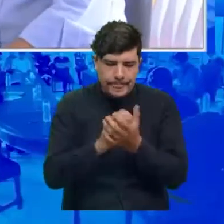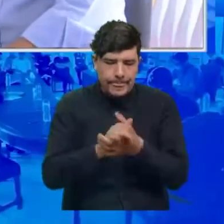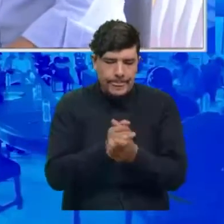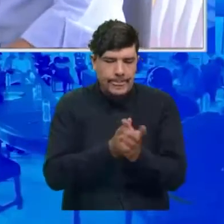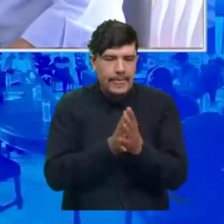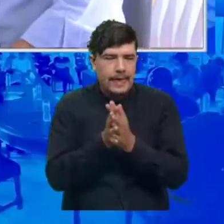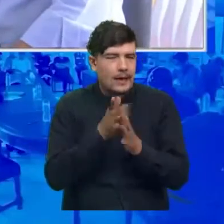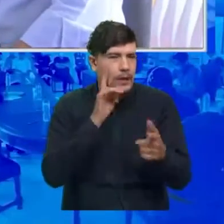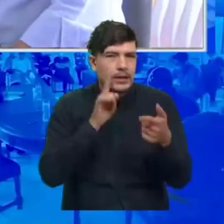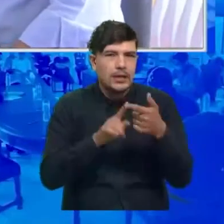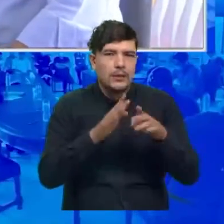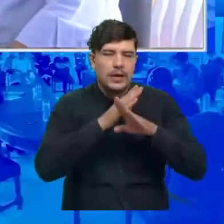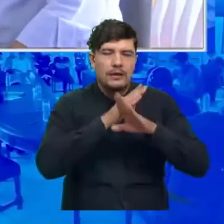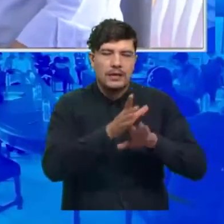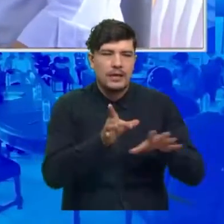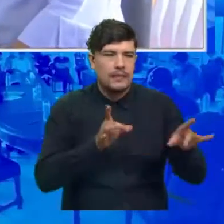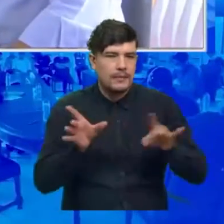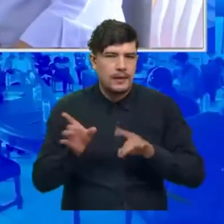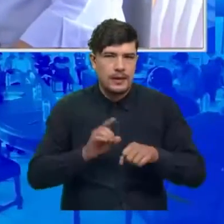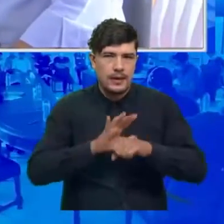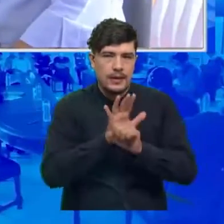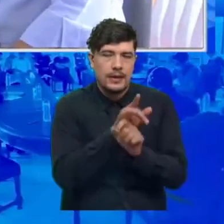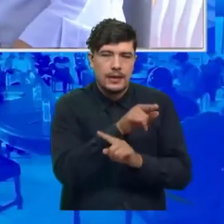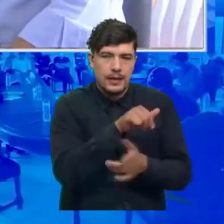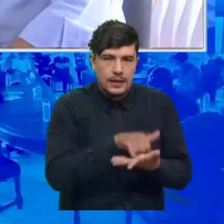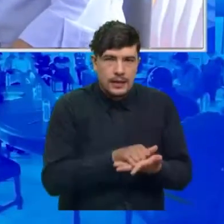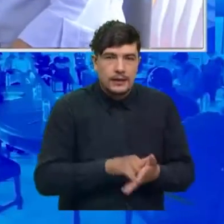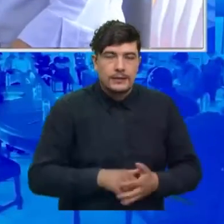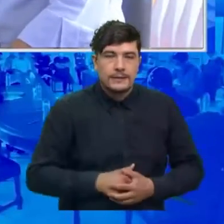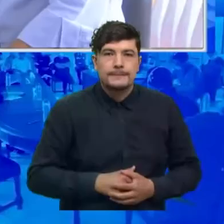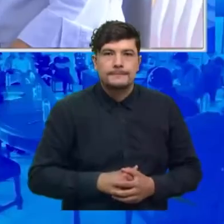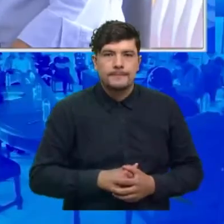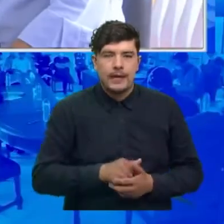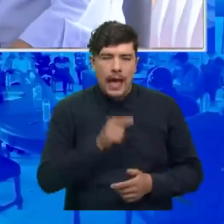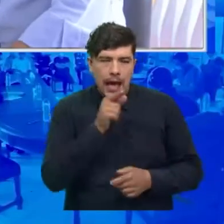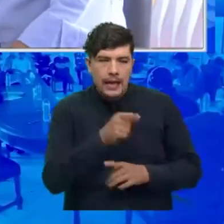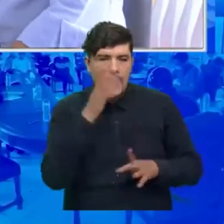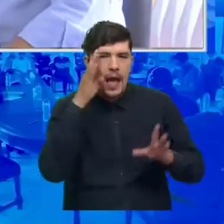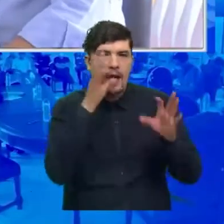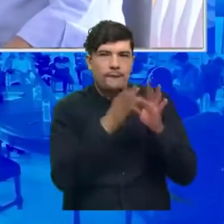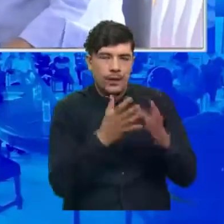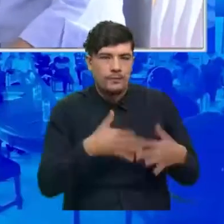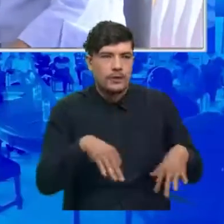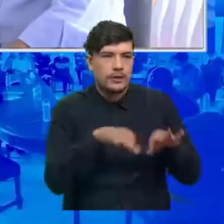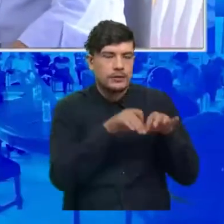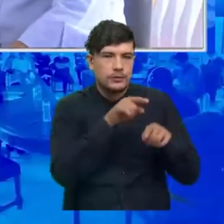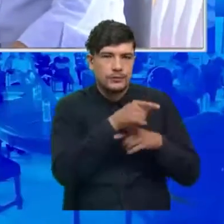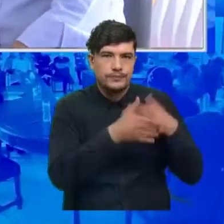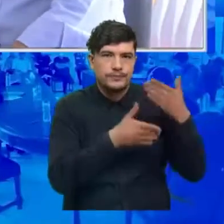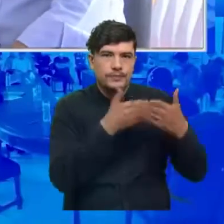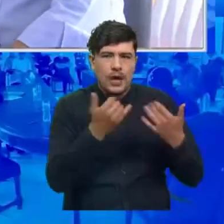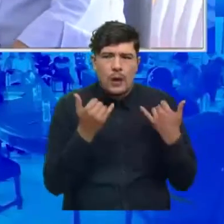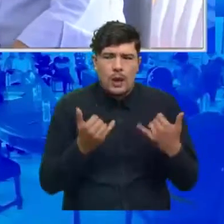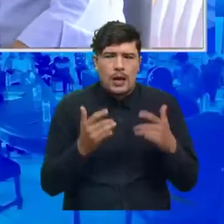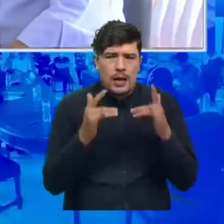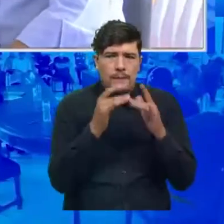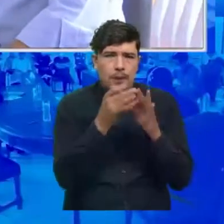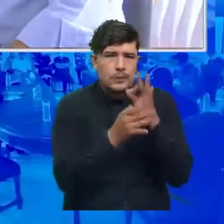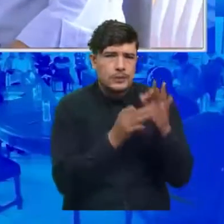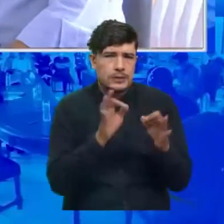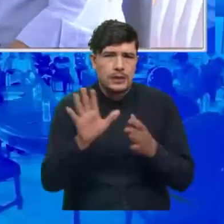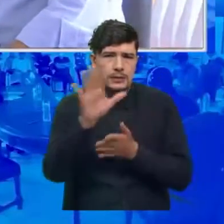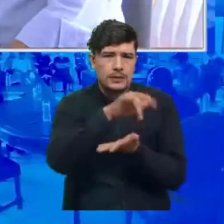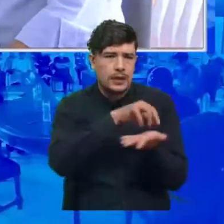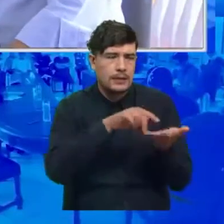de evitar algún contagio y yo creo que ahí es donde tenemos que seguir enfocando hoy prácticamente no hay camas o si tenemos